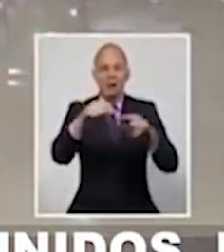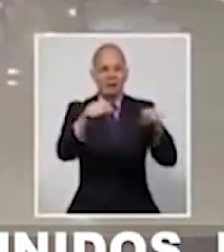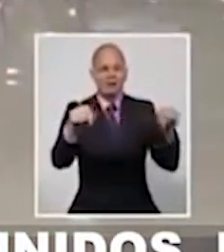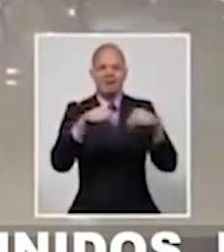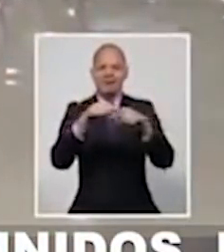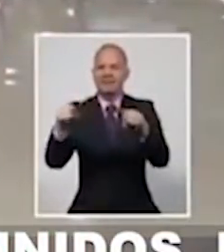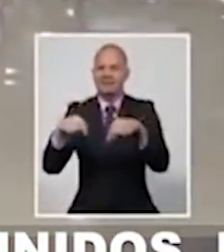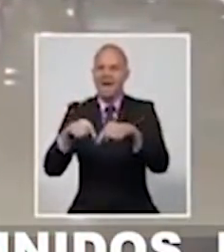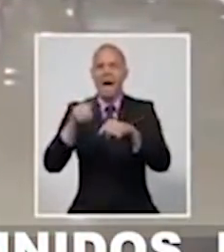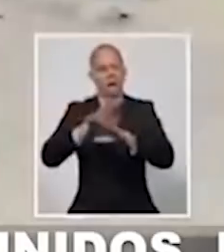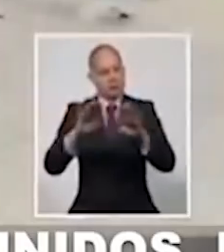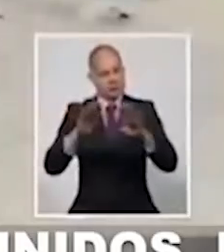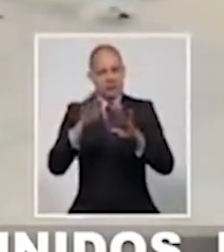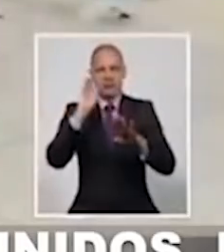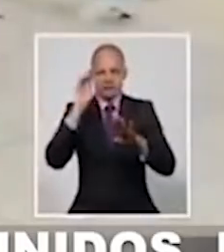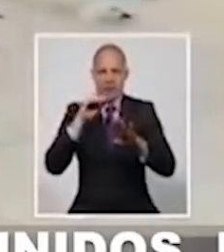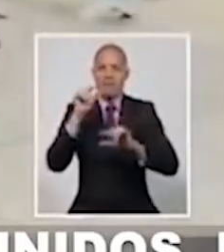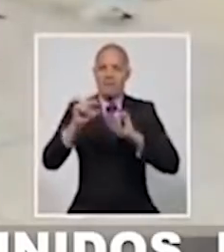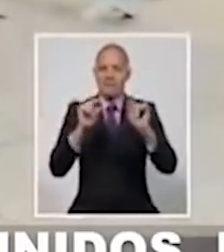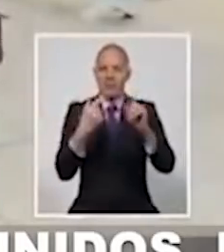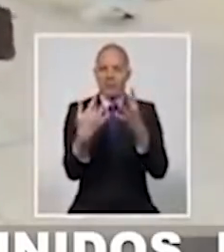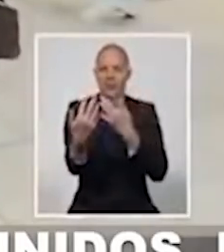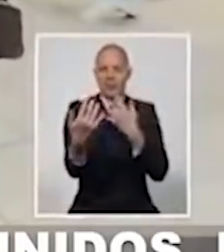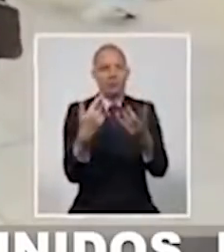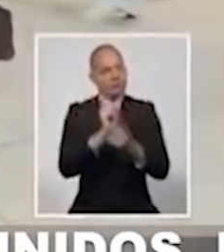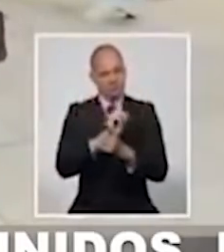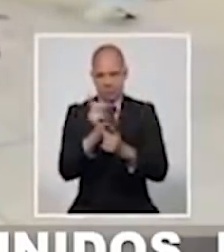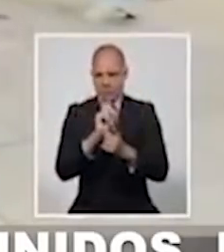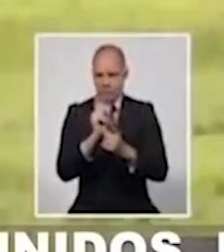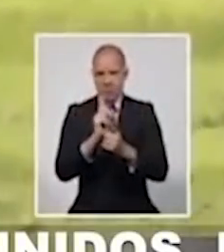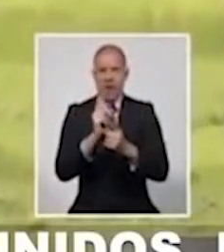estar ahí.